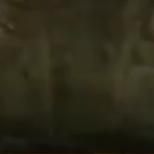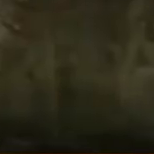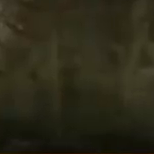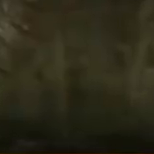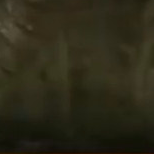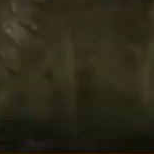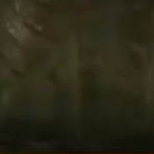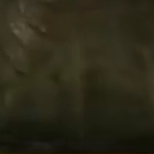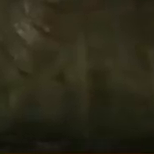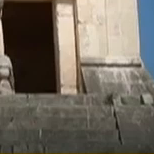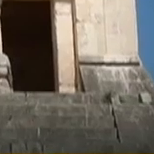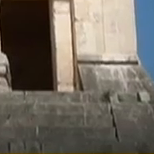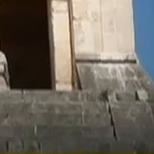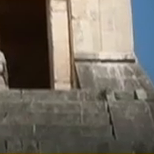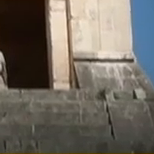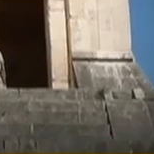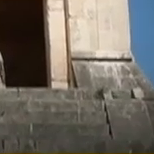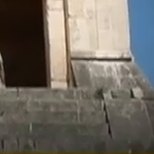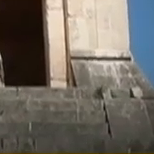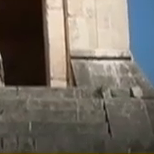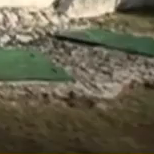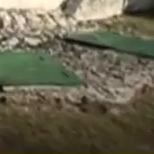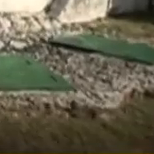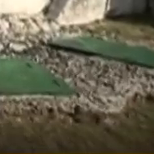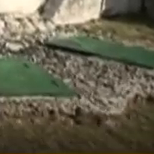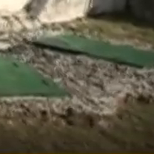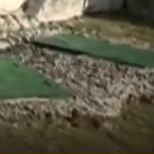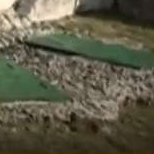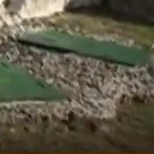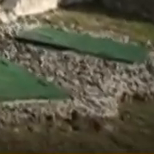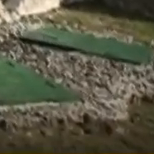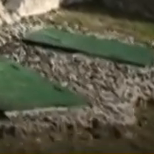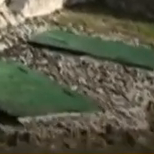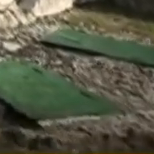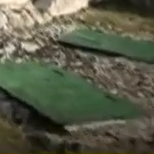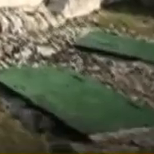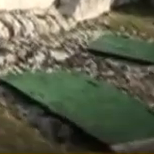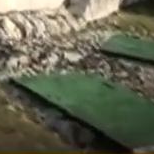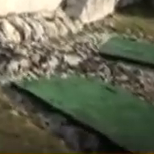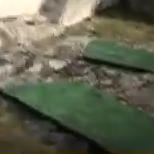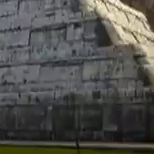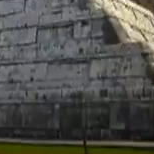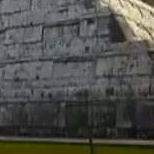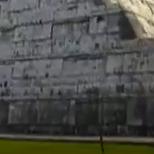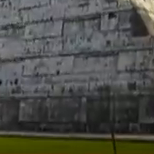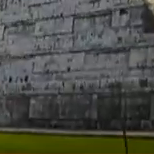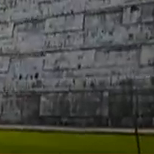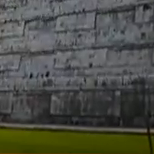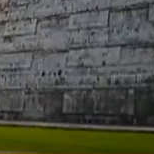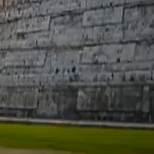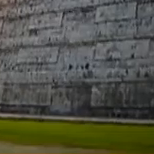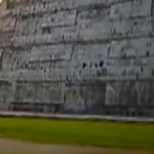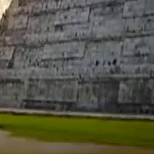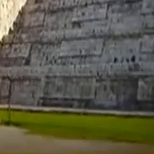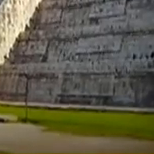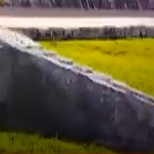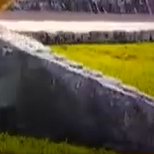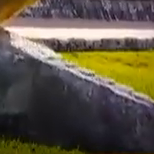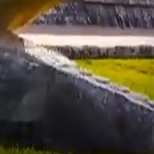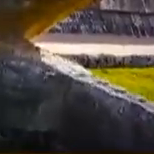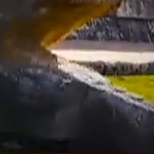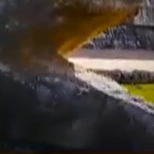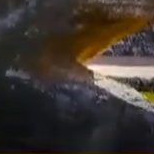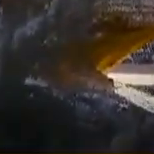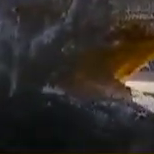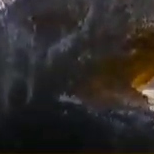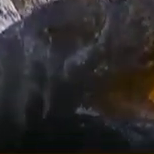la civilización maya y contemplar personalmente el espectáculo de luz de la serpiente emplumada, te invito a visitar el templo de Kukulcán